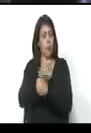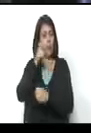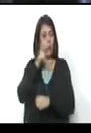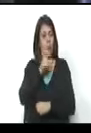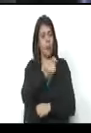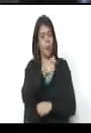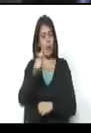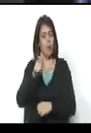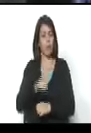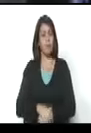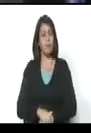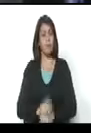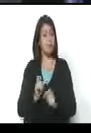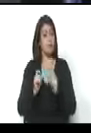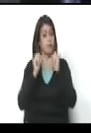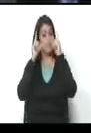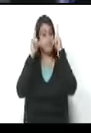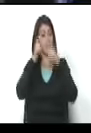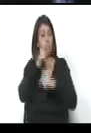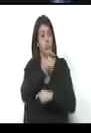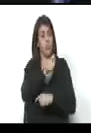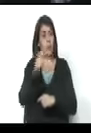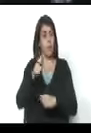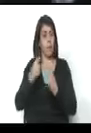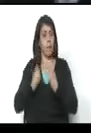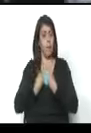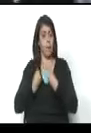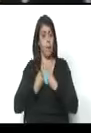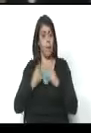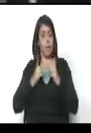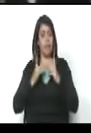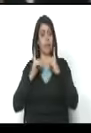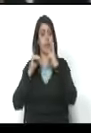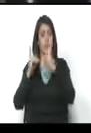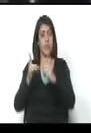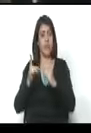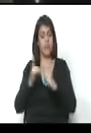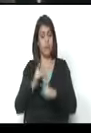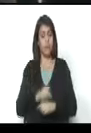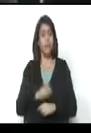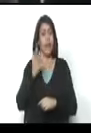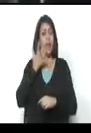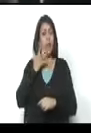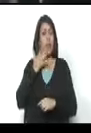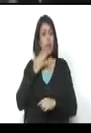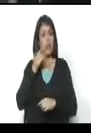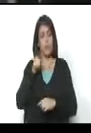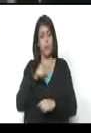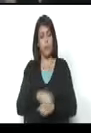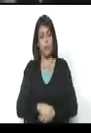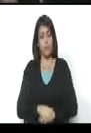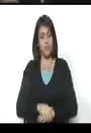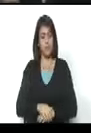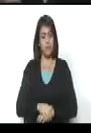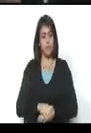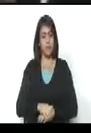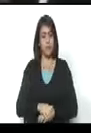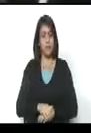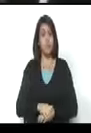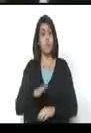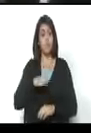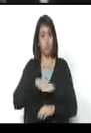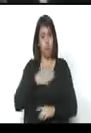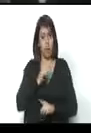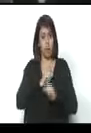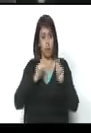pueblo y despertar al pueblo para vivir con dignidad. El ejemplo de que se